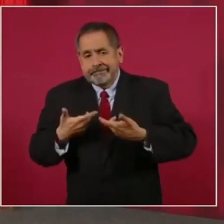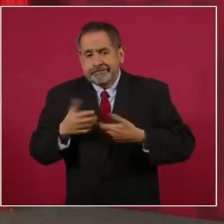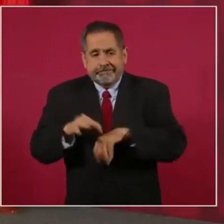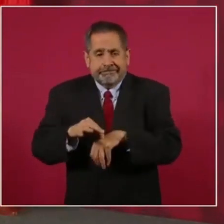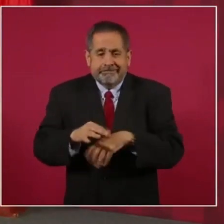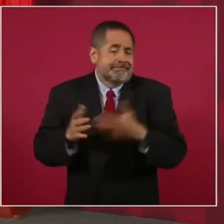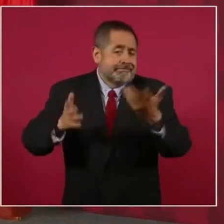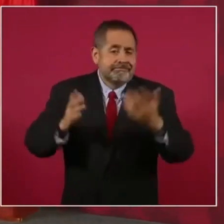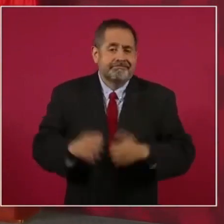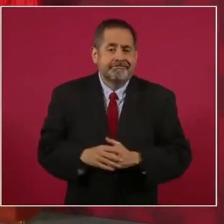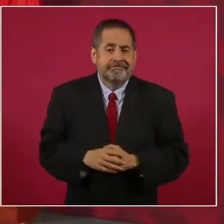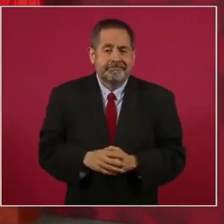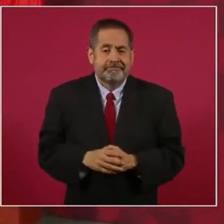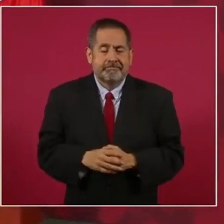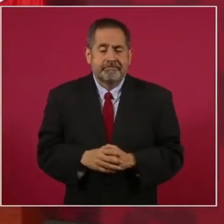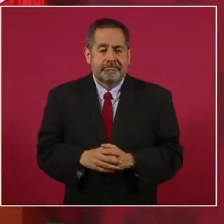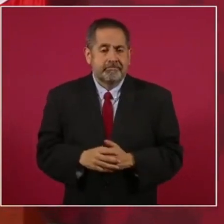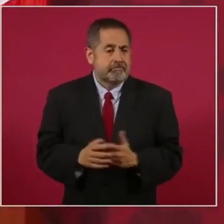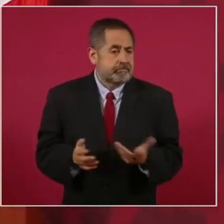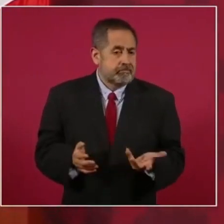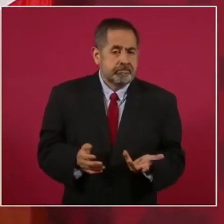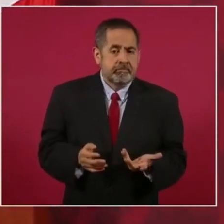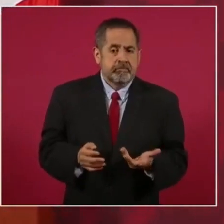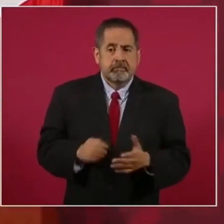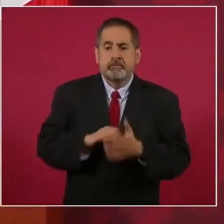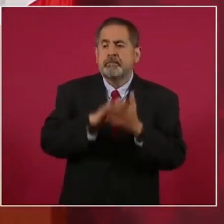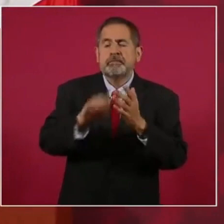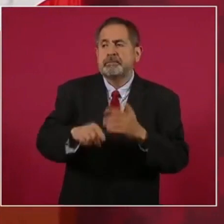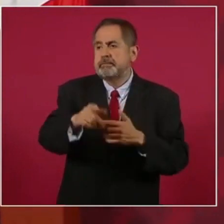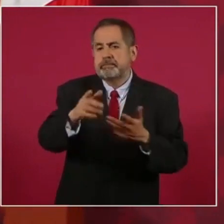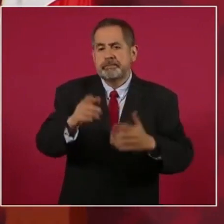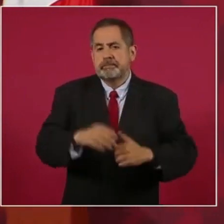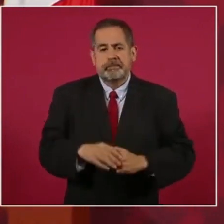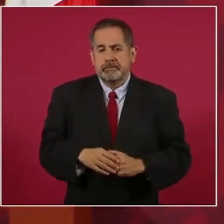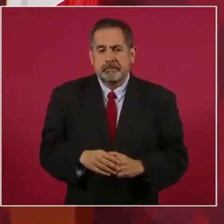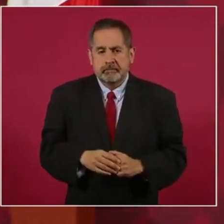¿Quién puede negar